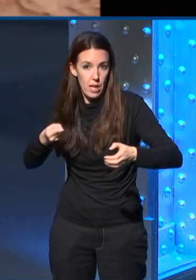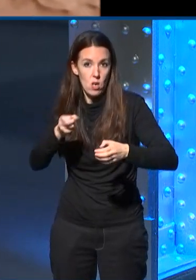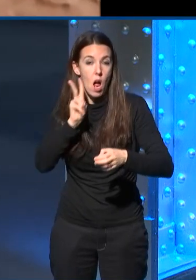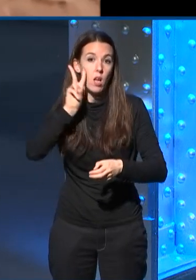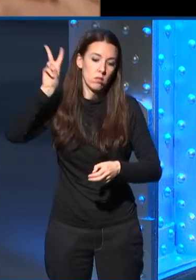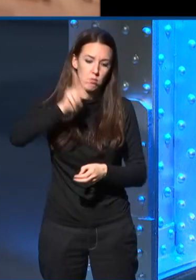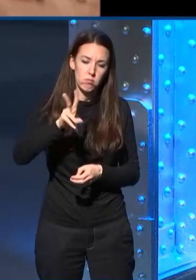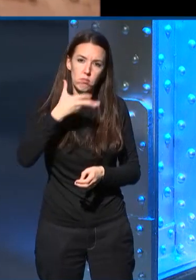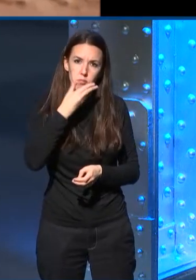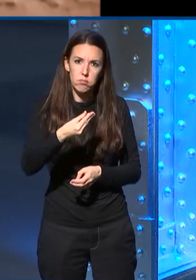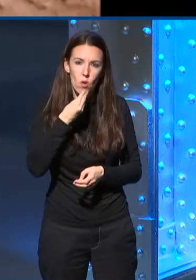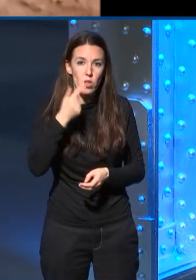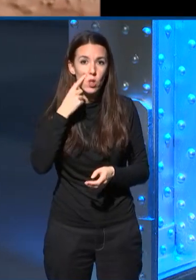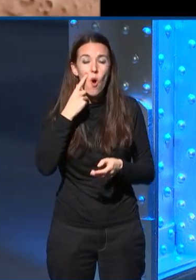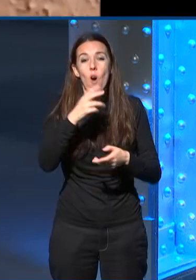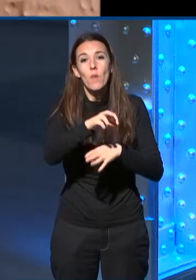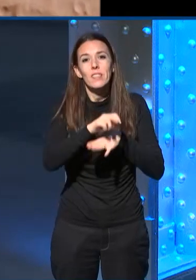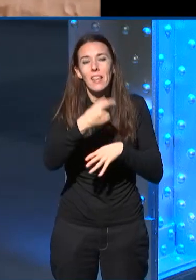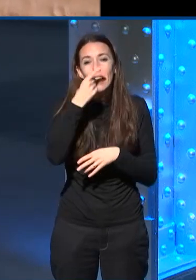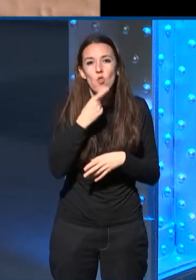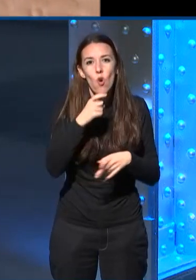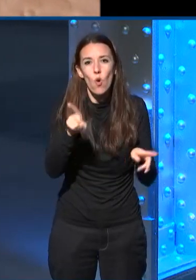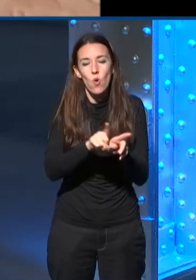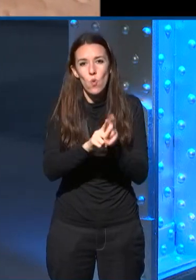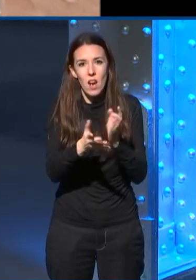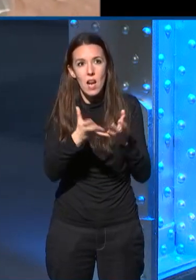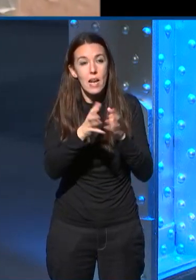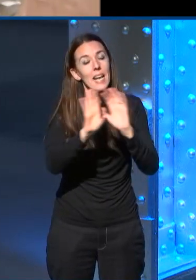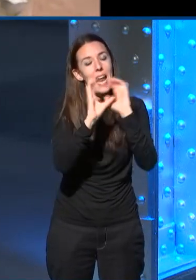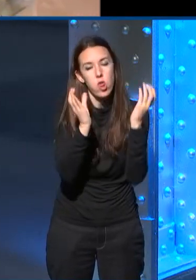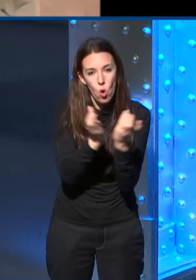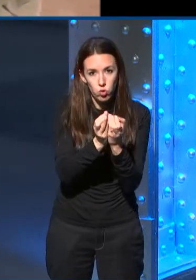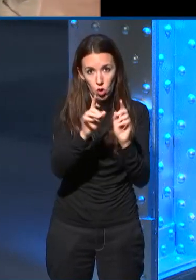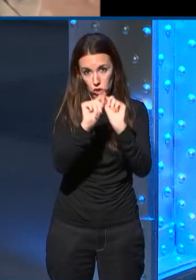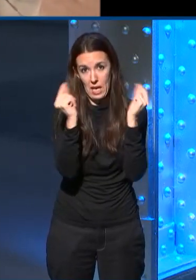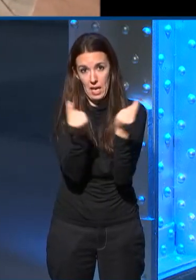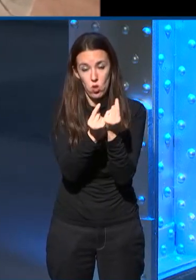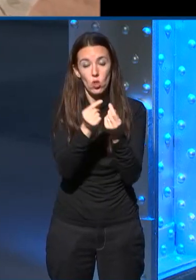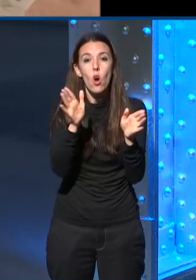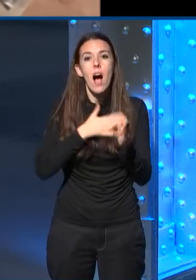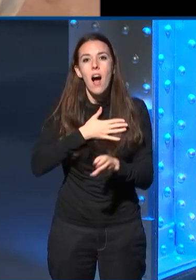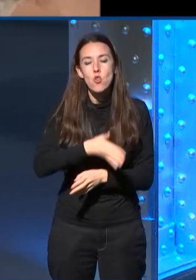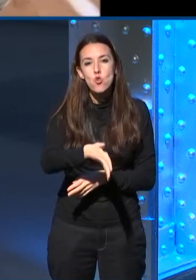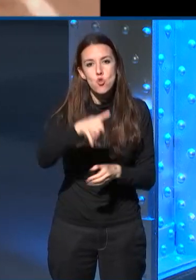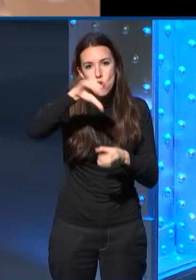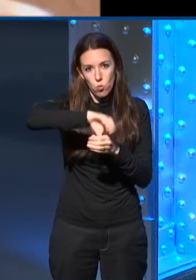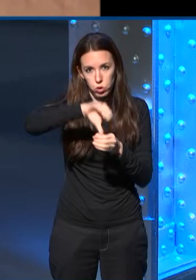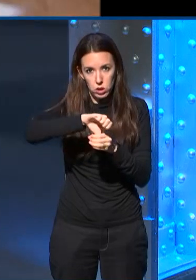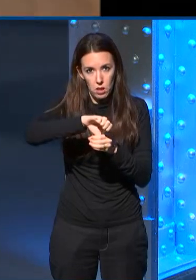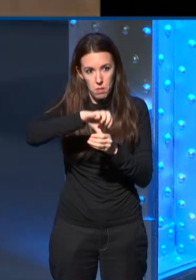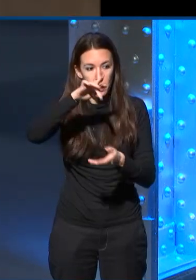vista muy bonita. Esos tanques rojos son tanques redondos, son tanques de combustible. Esto que vemos aquí es la